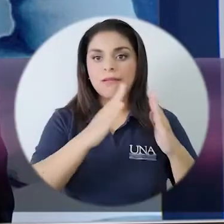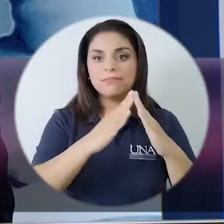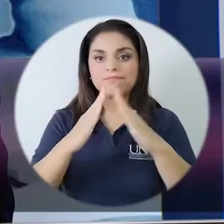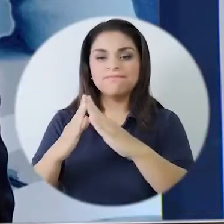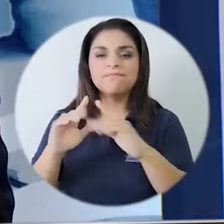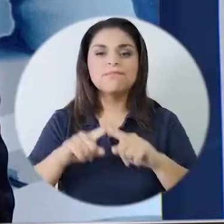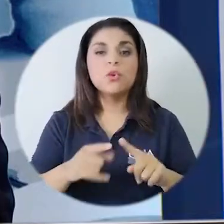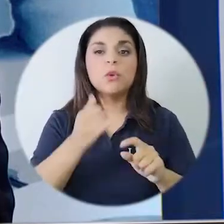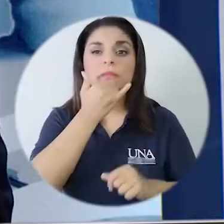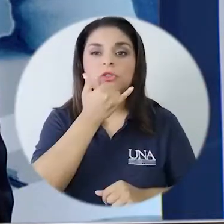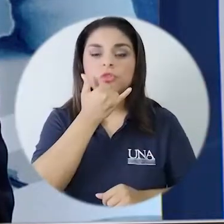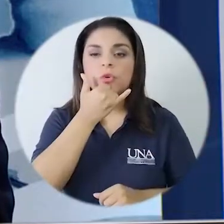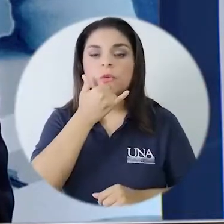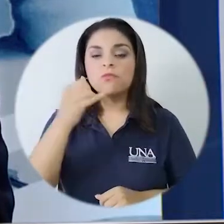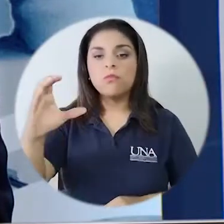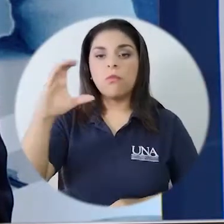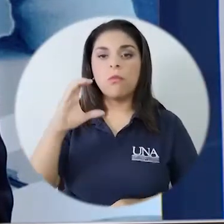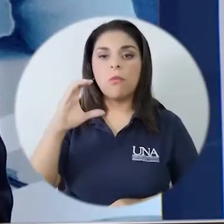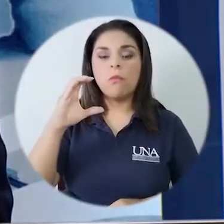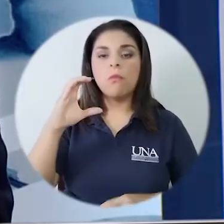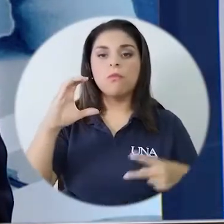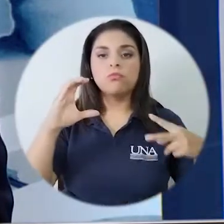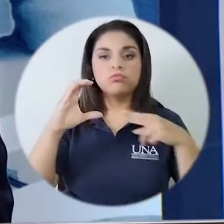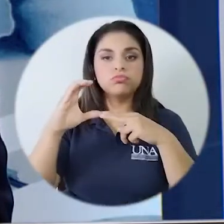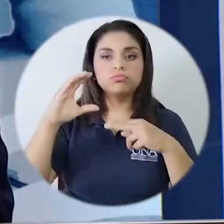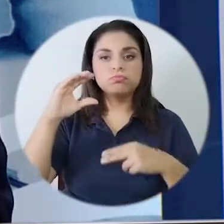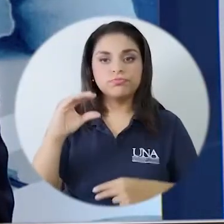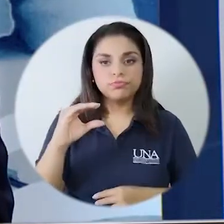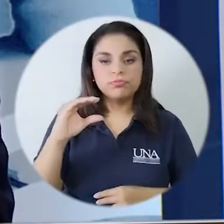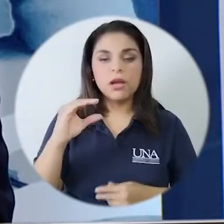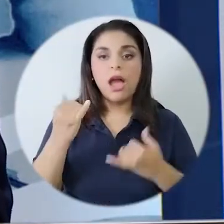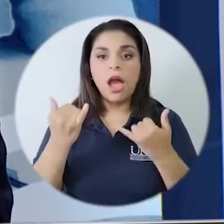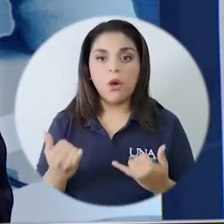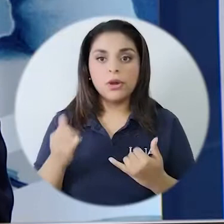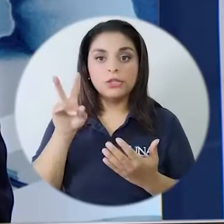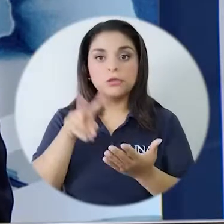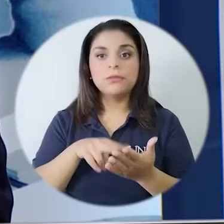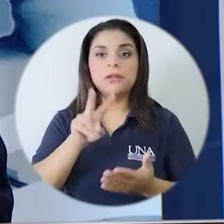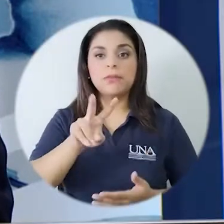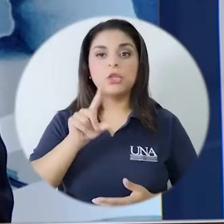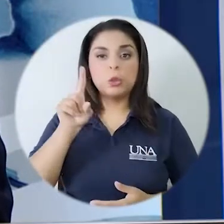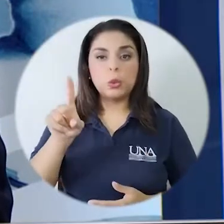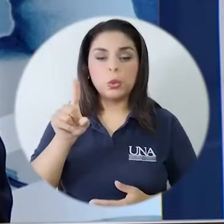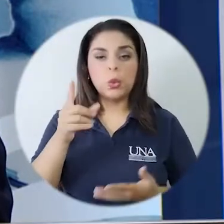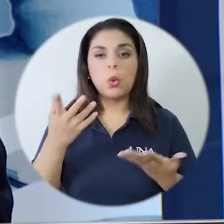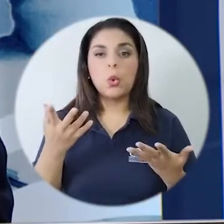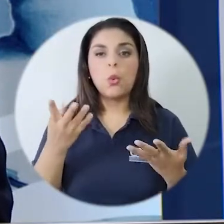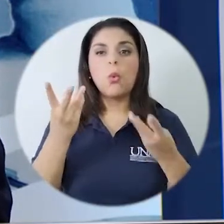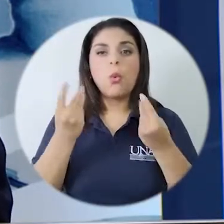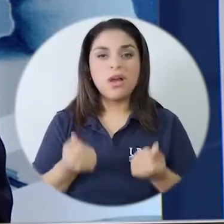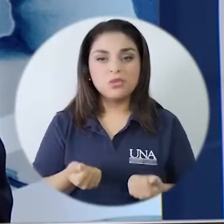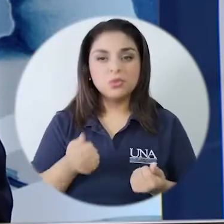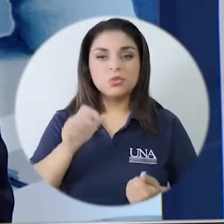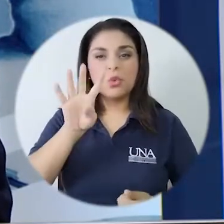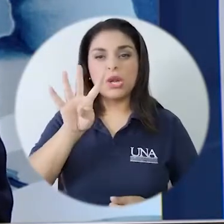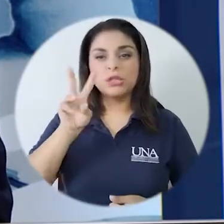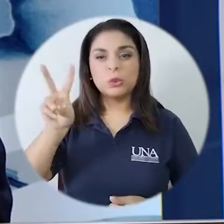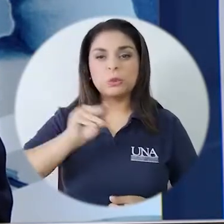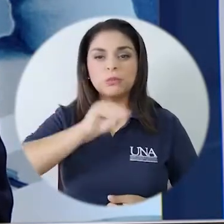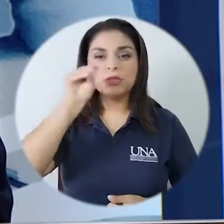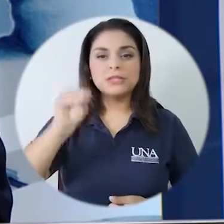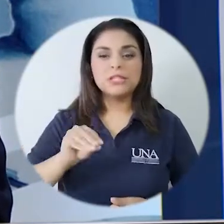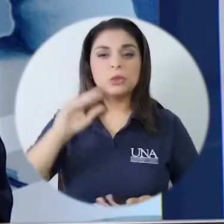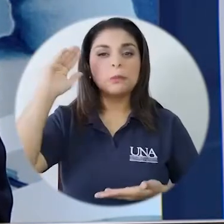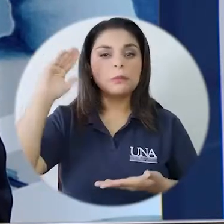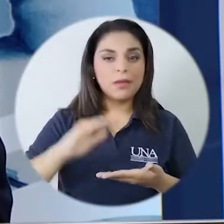pasó? Pues hubo un recorte, ¿verdad?, de presupuesto, y ahora en el 2021 prácticamente ese recorte completó un